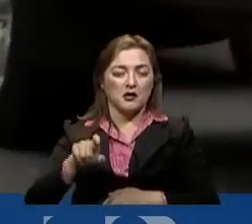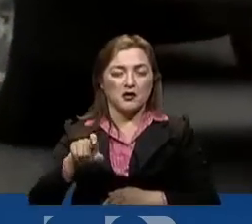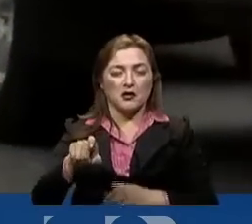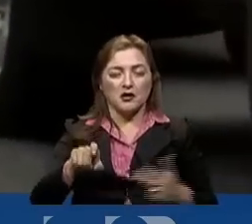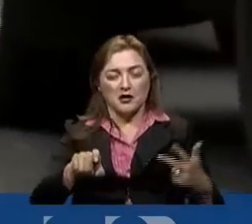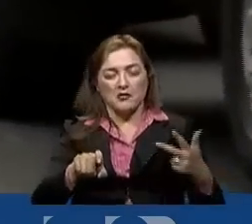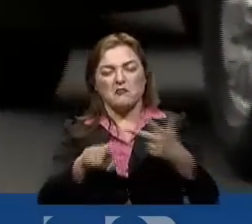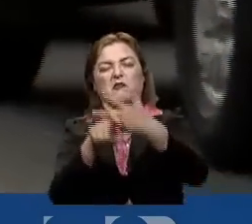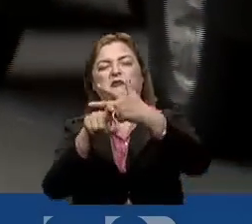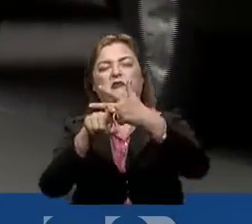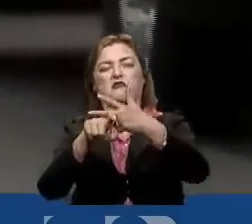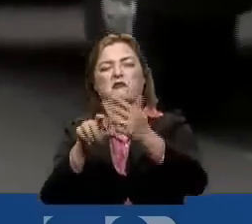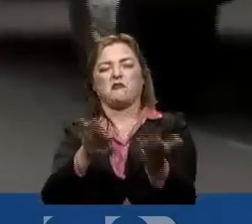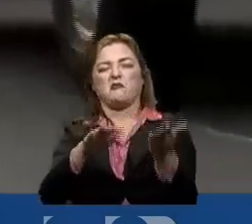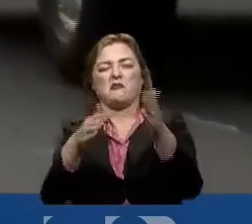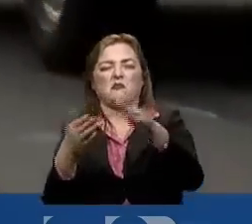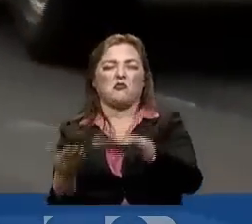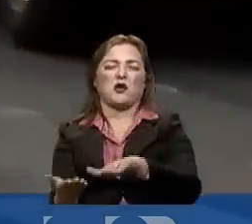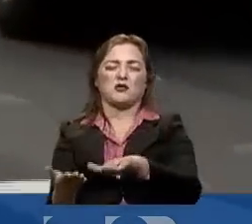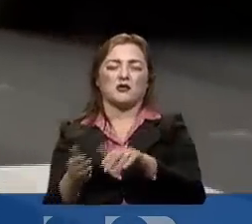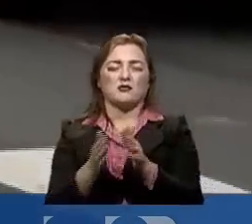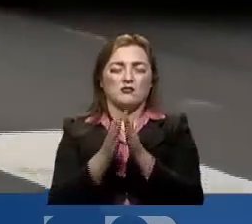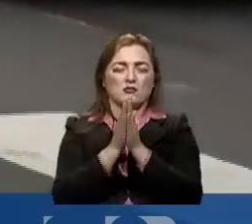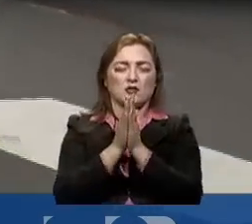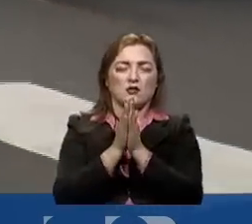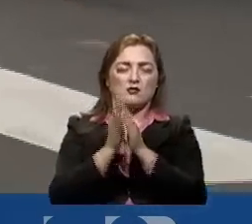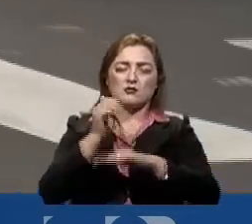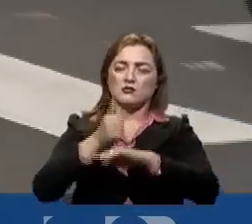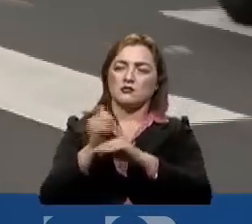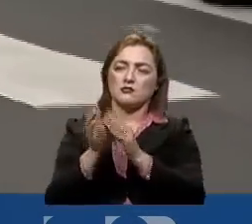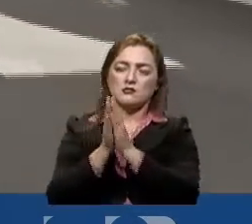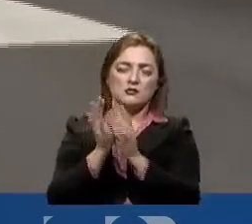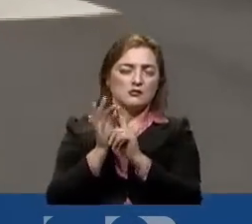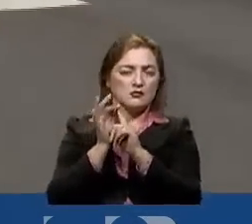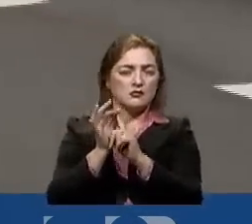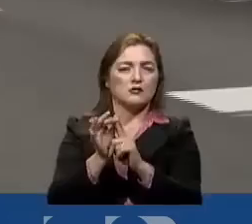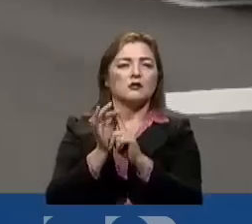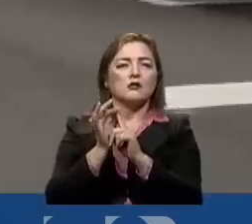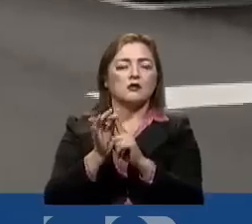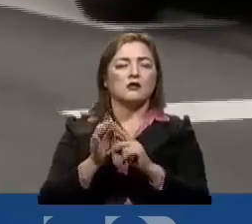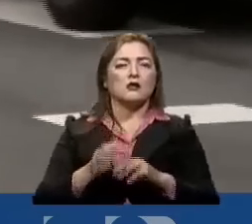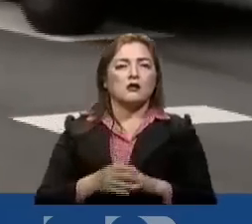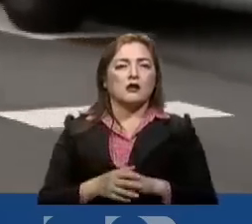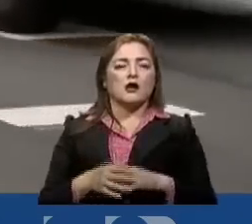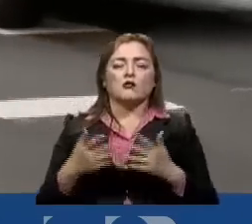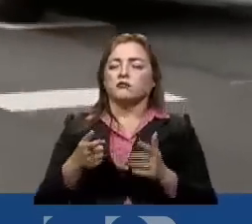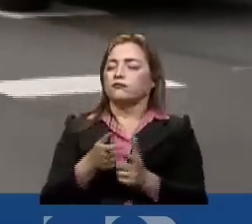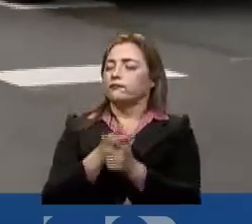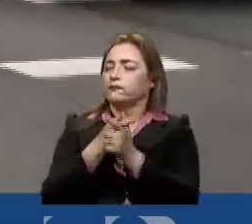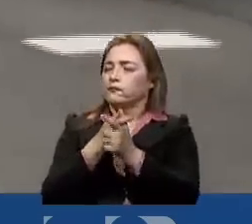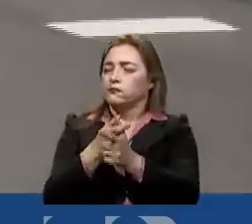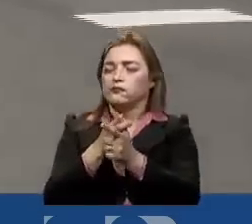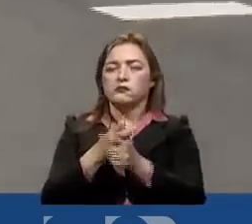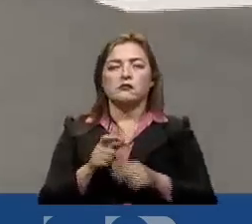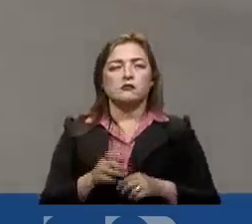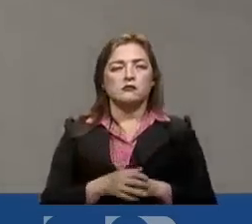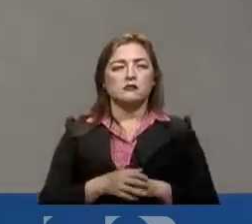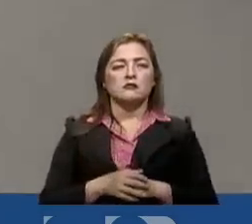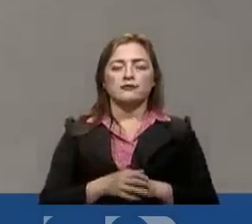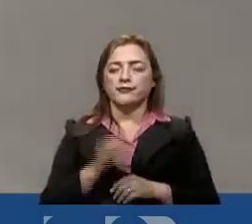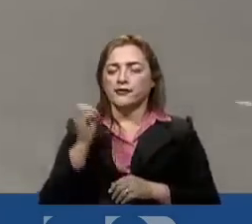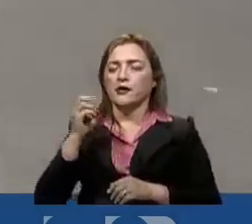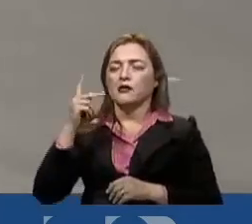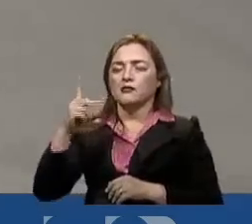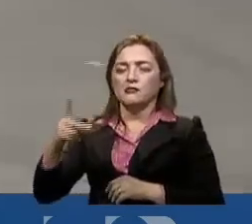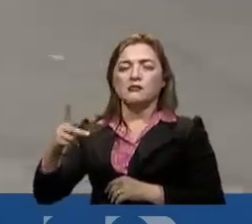muerto. Entonces pido de favor muy especial a las autoridades, es una cosa urgente que vengan a